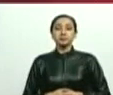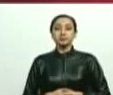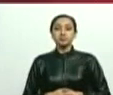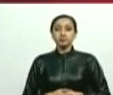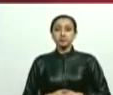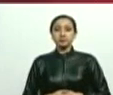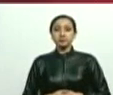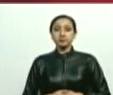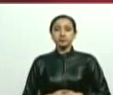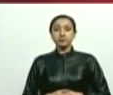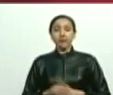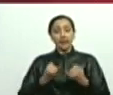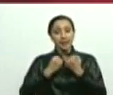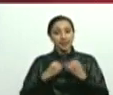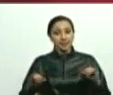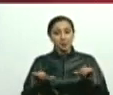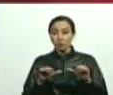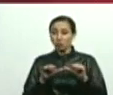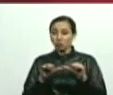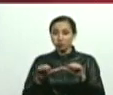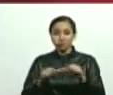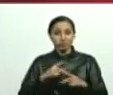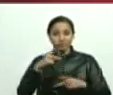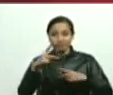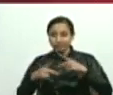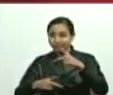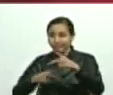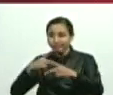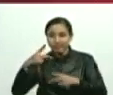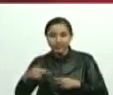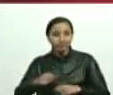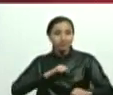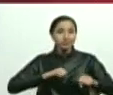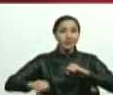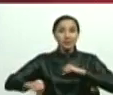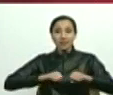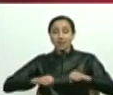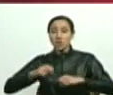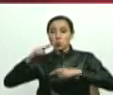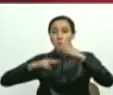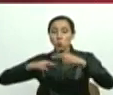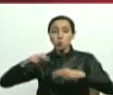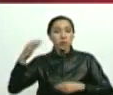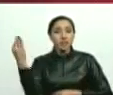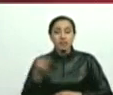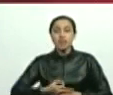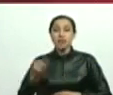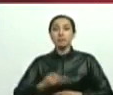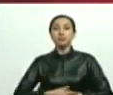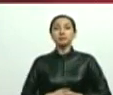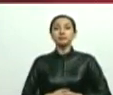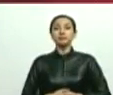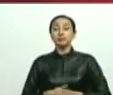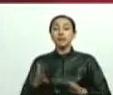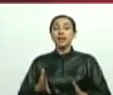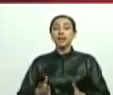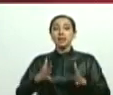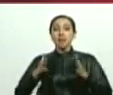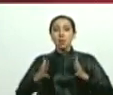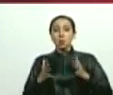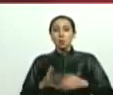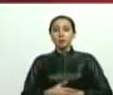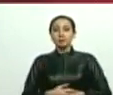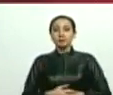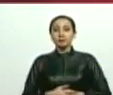La independencia es un proceso permanente, dinámico, que se construye, que se logra y que